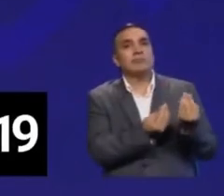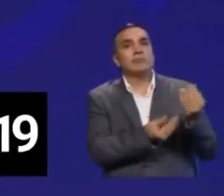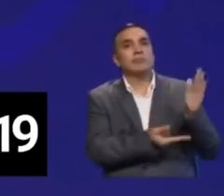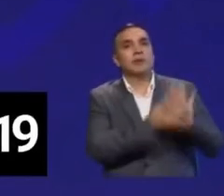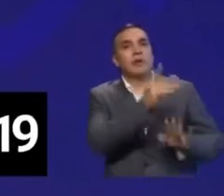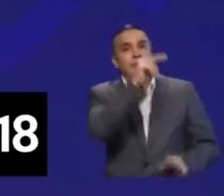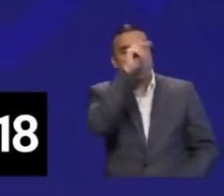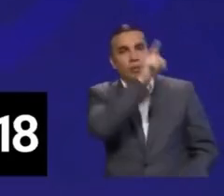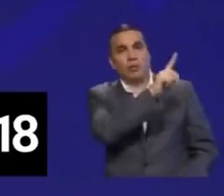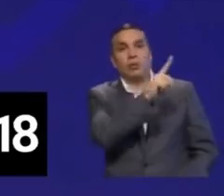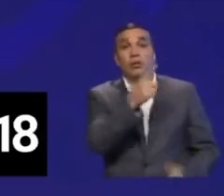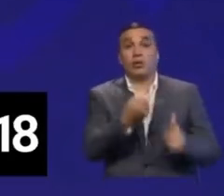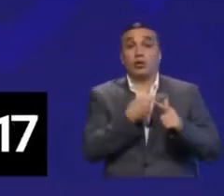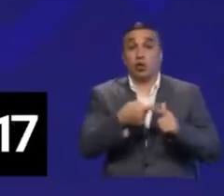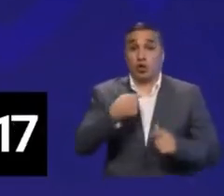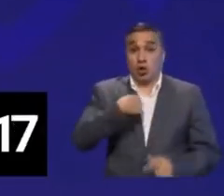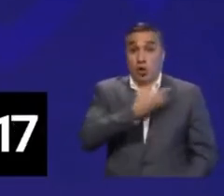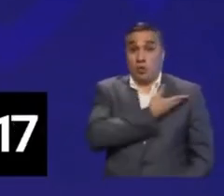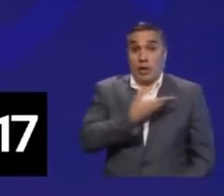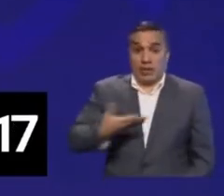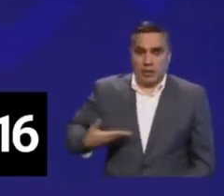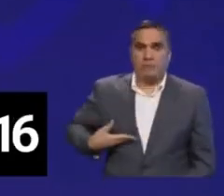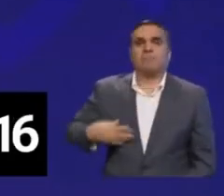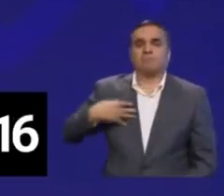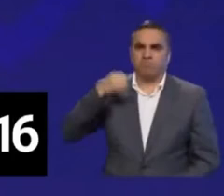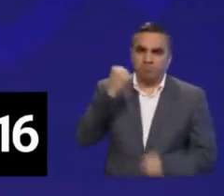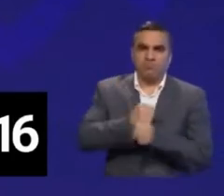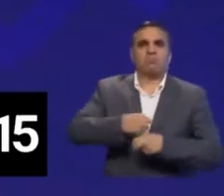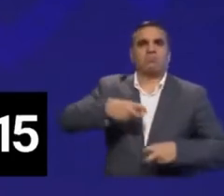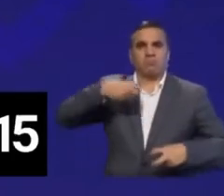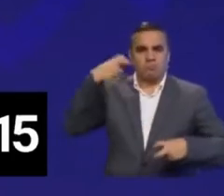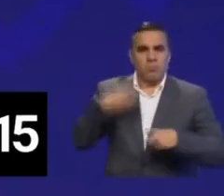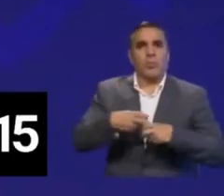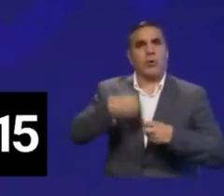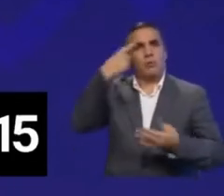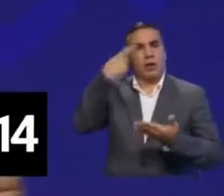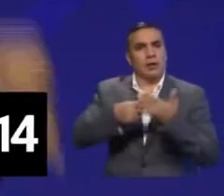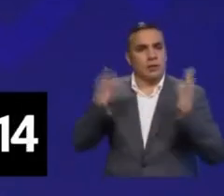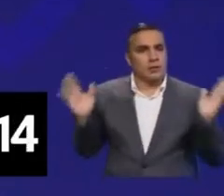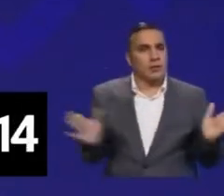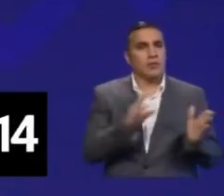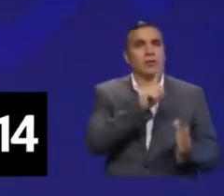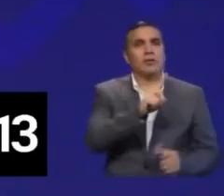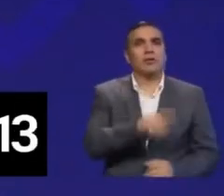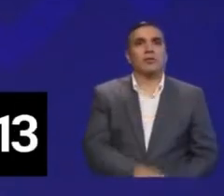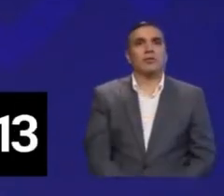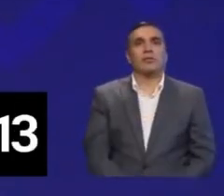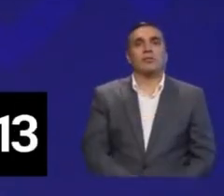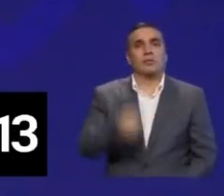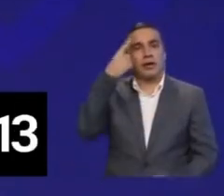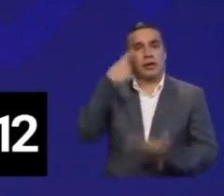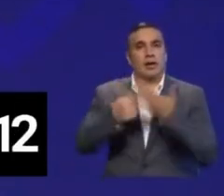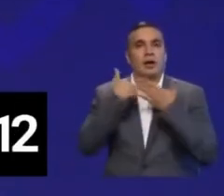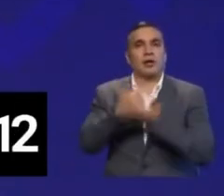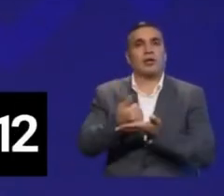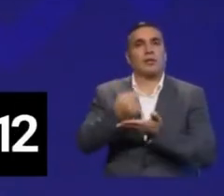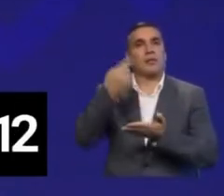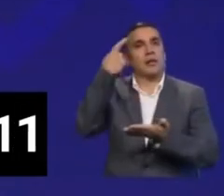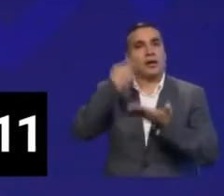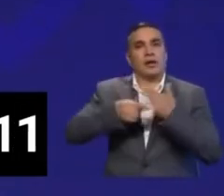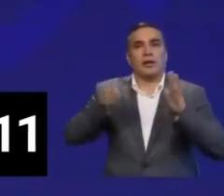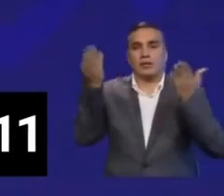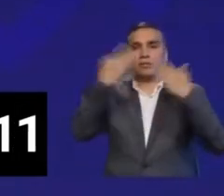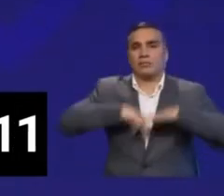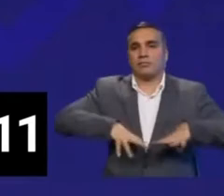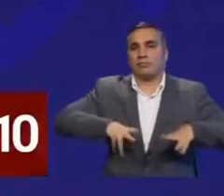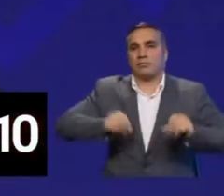Eso, si yo llego a ser presidente, actuaré con firmeza, con el pan en la una mano y el látigo en la otra mano, para evitar que se roben el